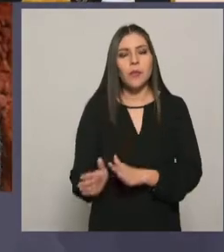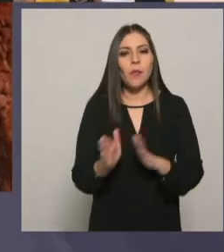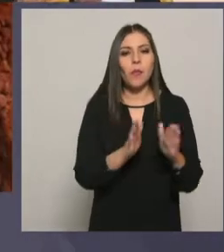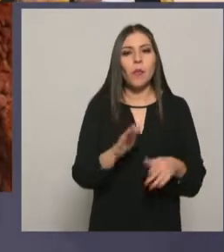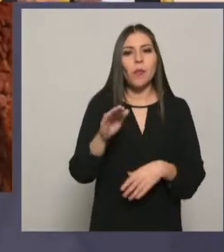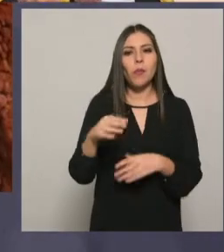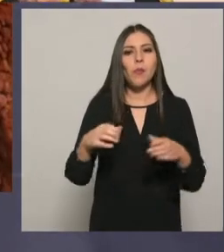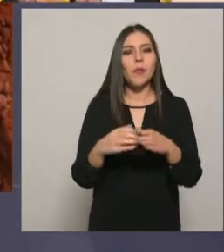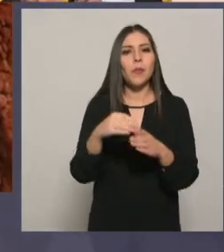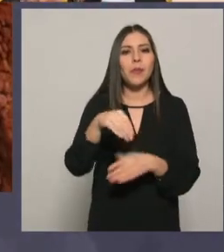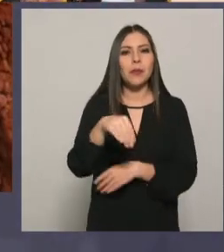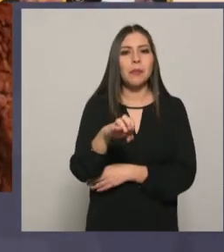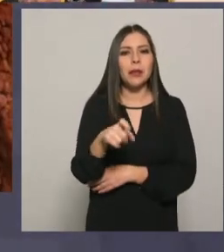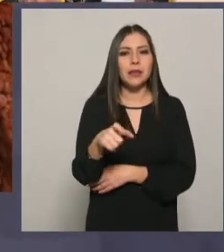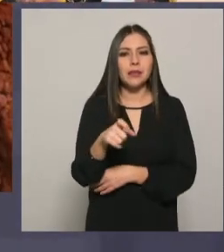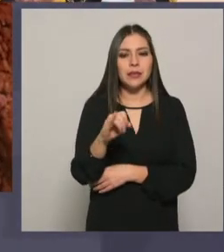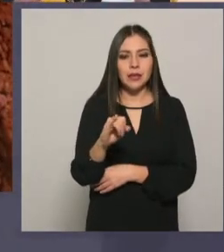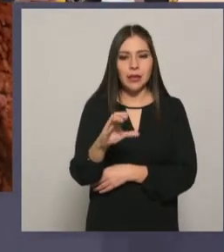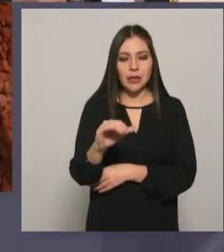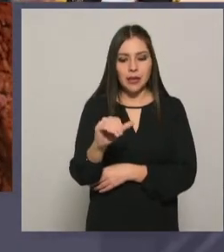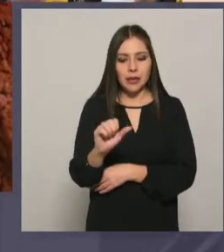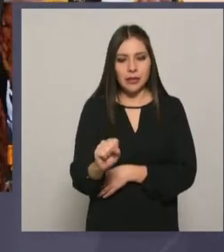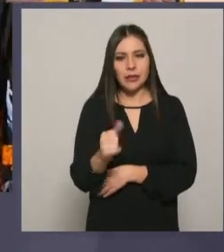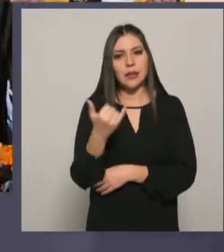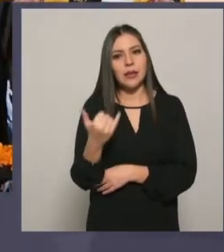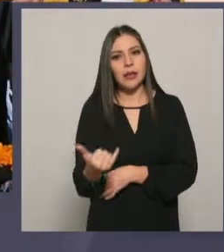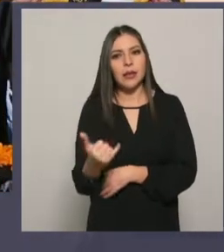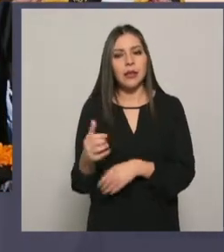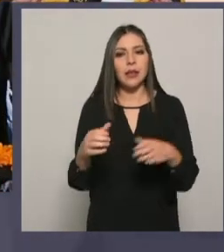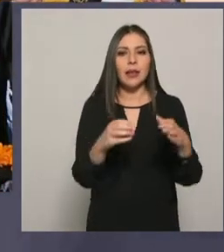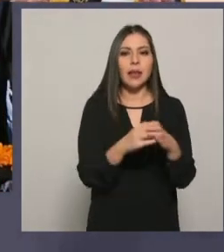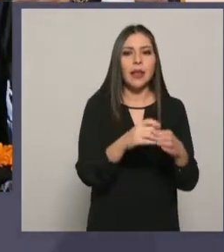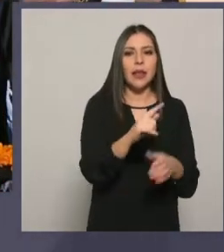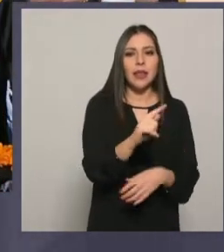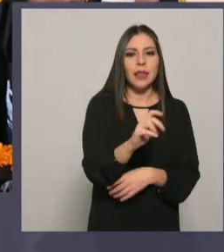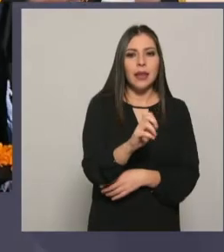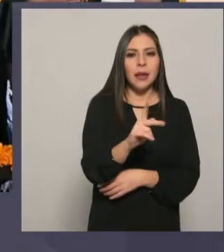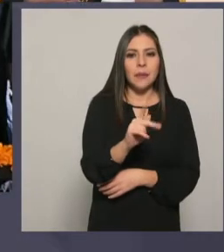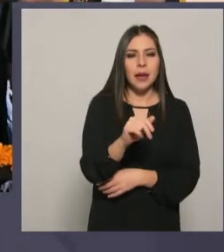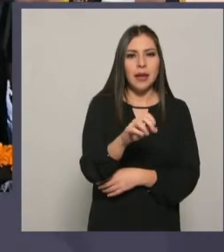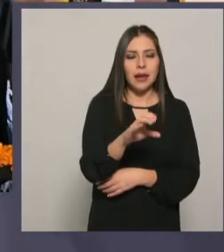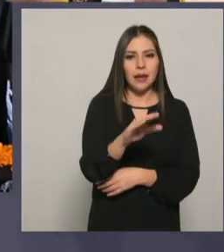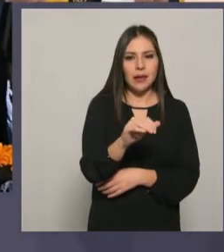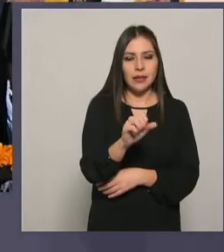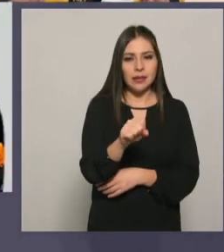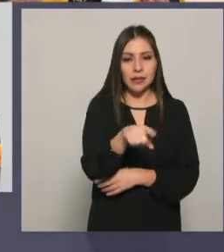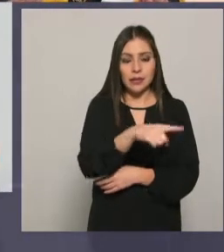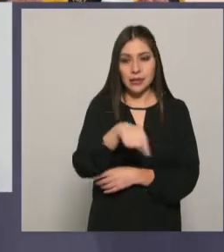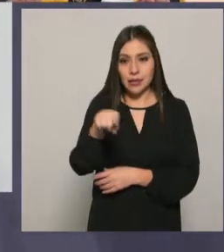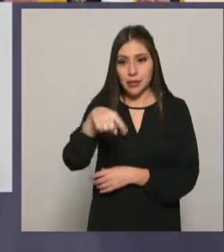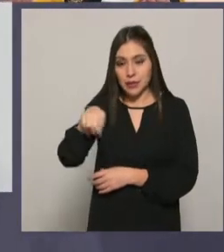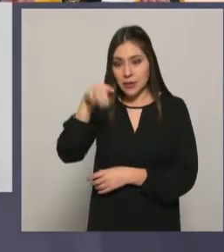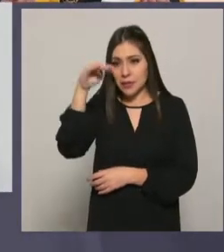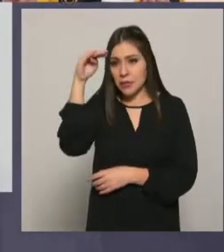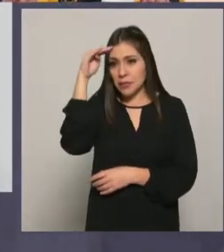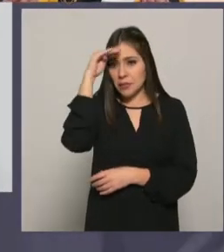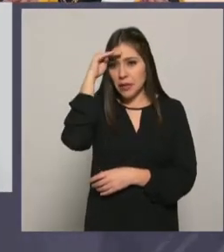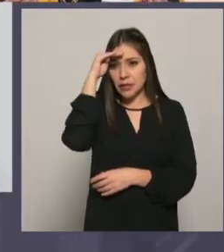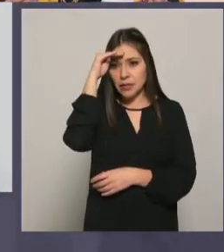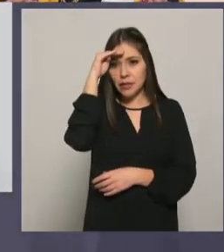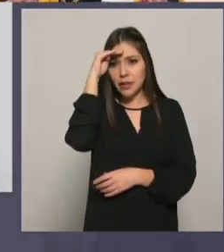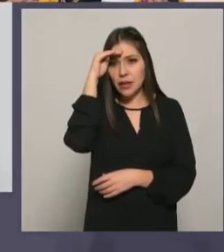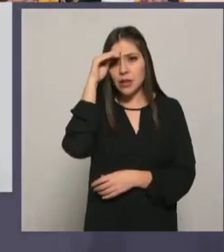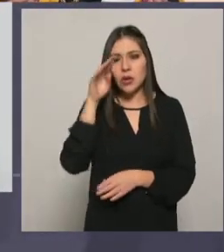Los mexicas y los tepanecas piensan que estamos en un